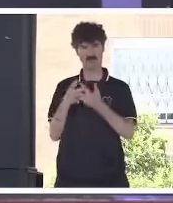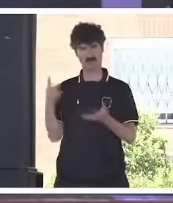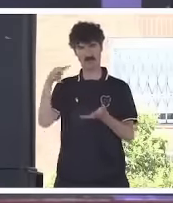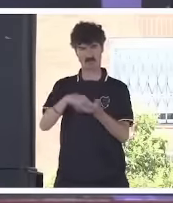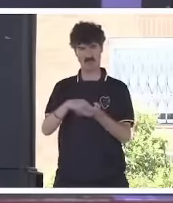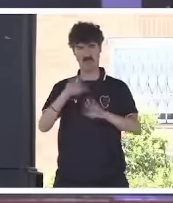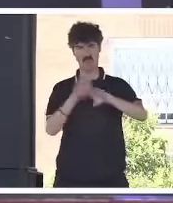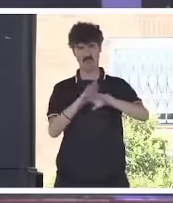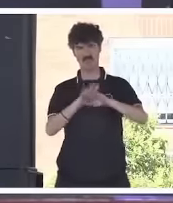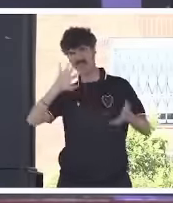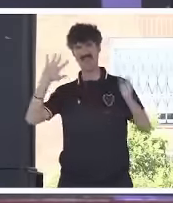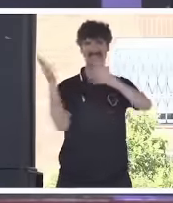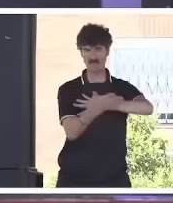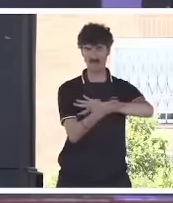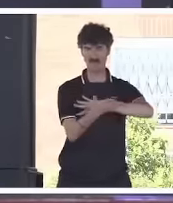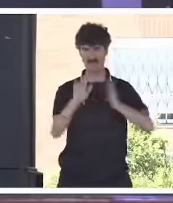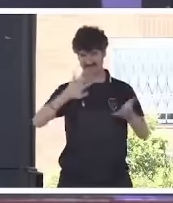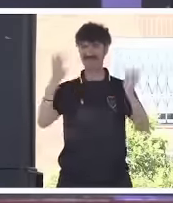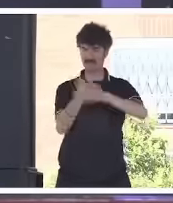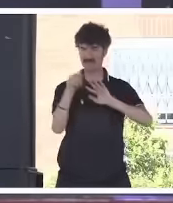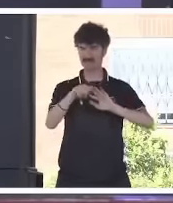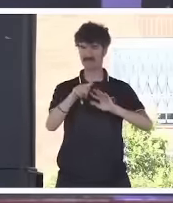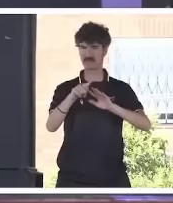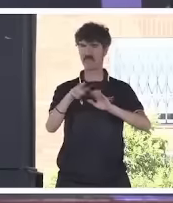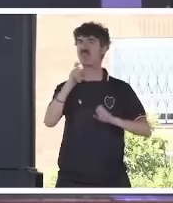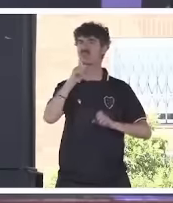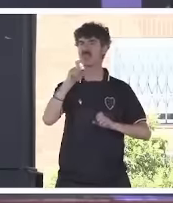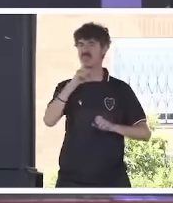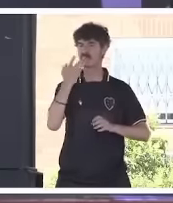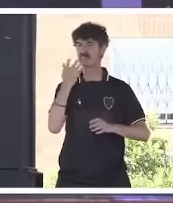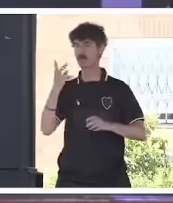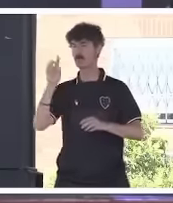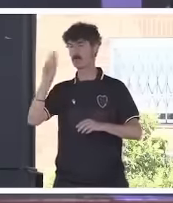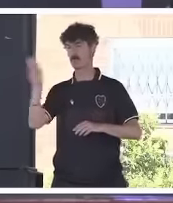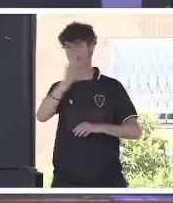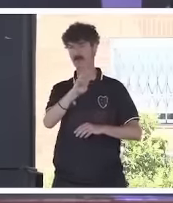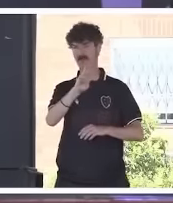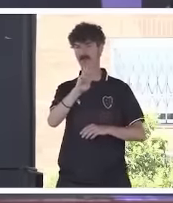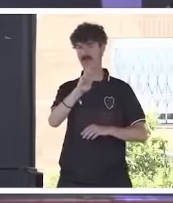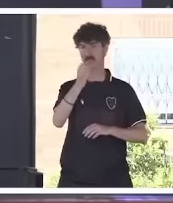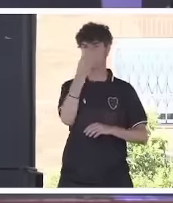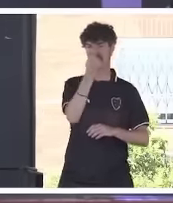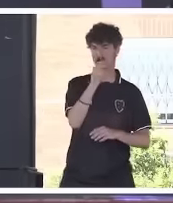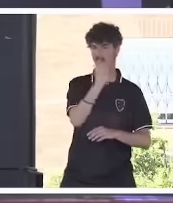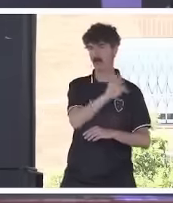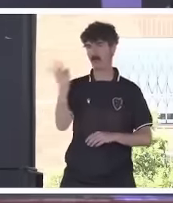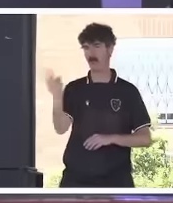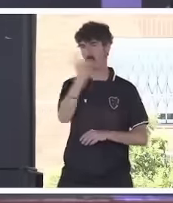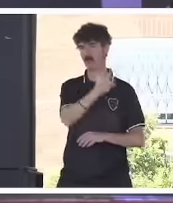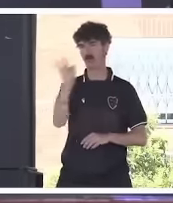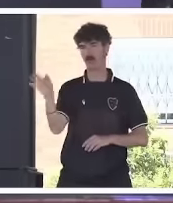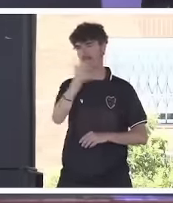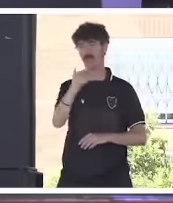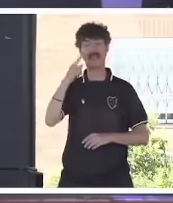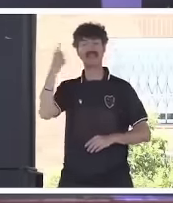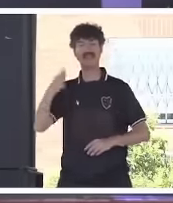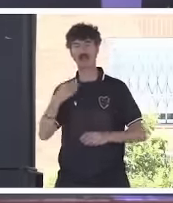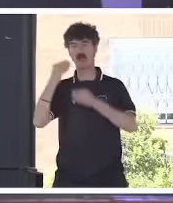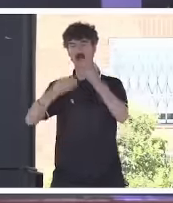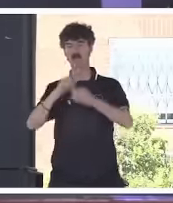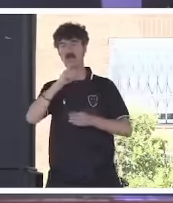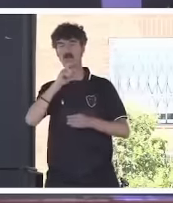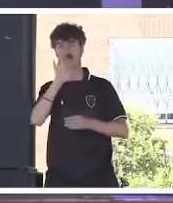una izquierda transformadora que pueda ponérselo difícil al bipartidismo y pueda hacer lo que hay que hacer, como dice Irene, aunque